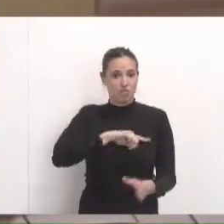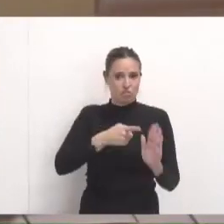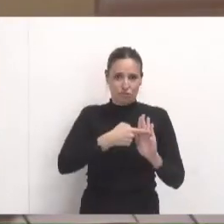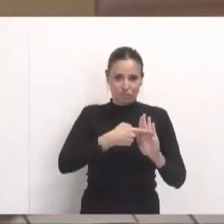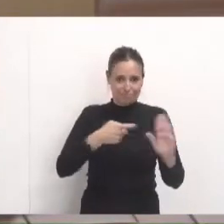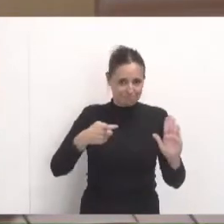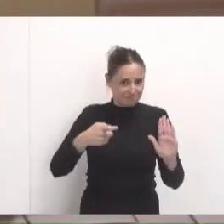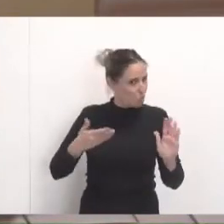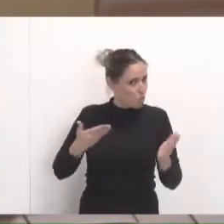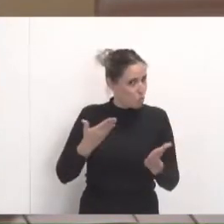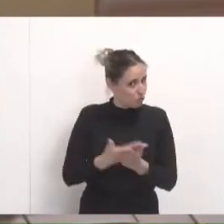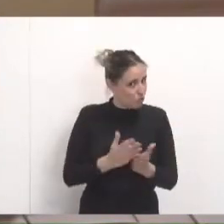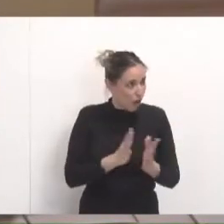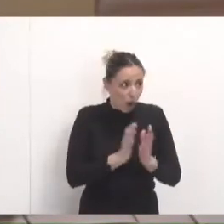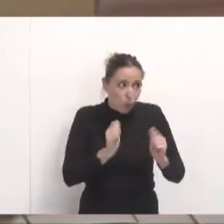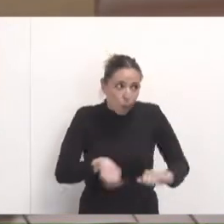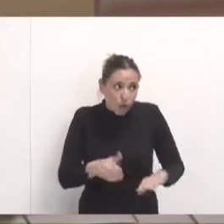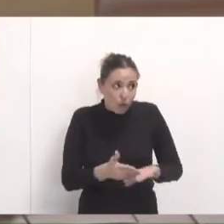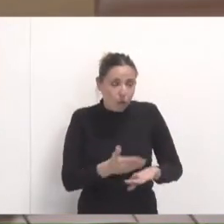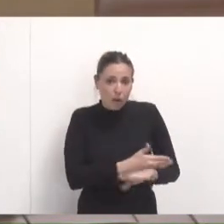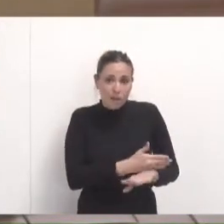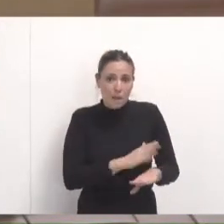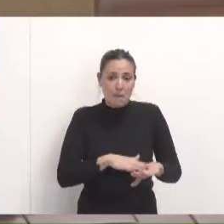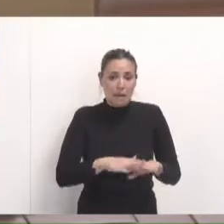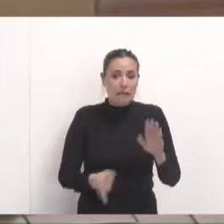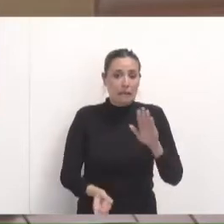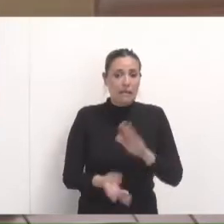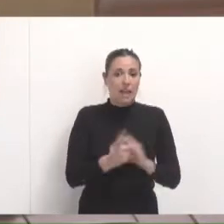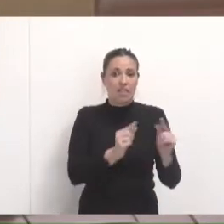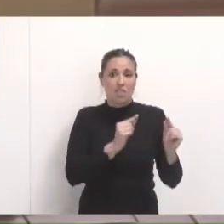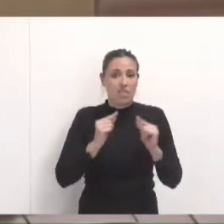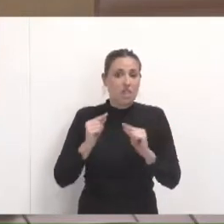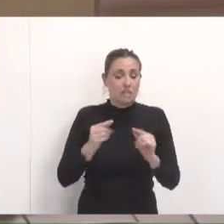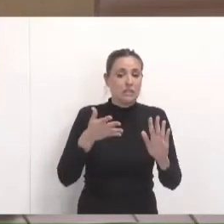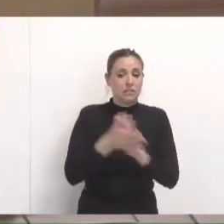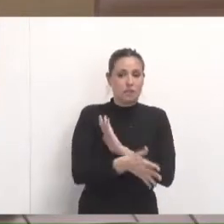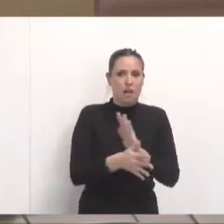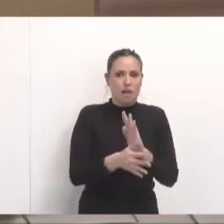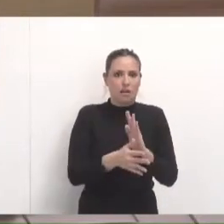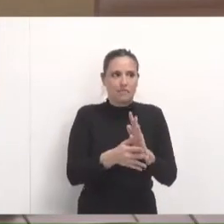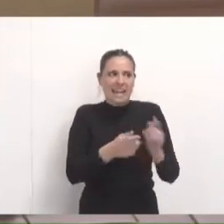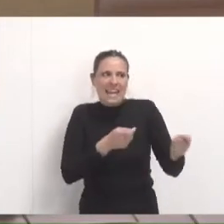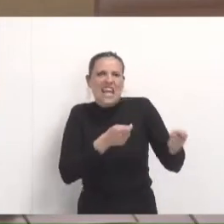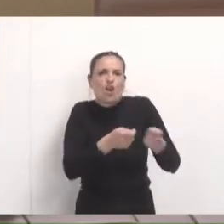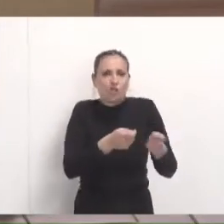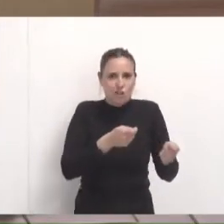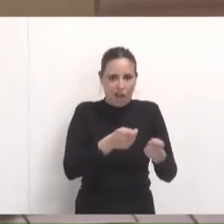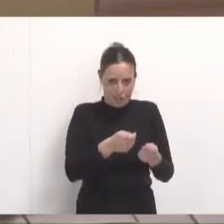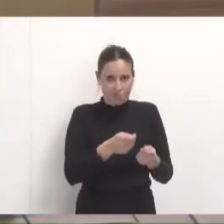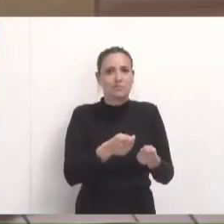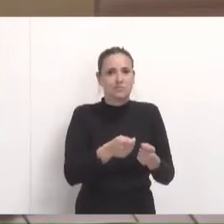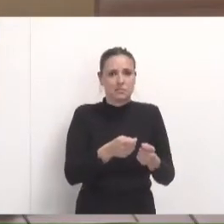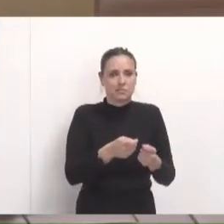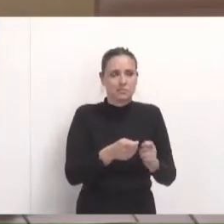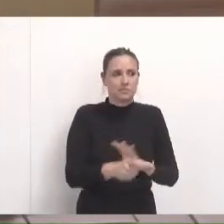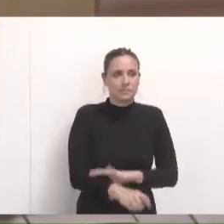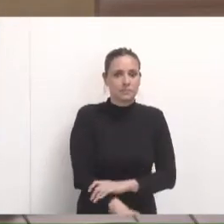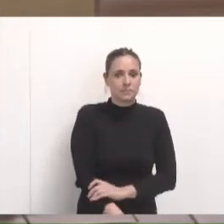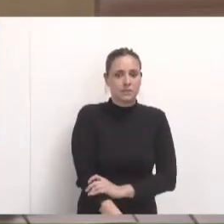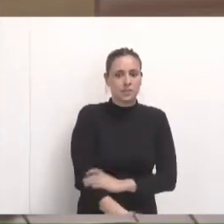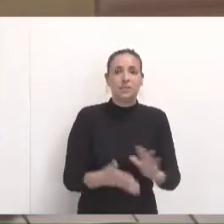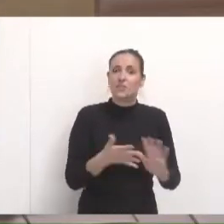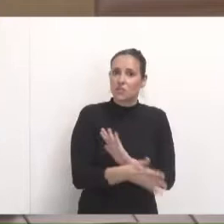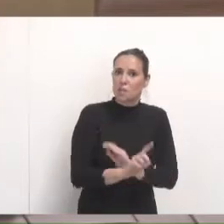y crear realmente un debate para negociarlo partiendo de la base de que tiene que revisar